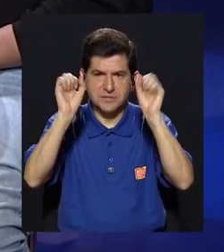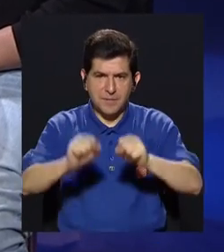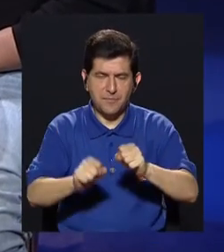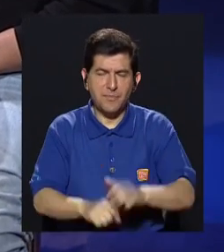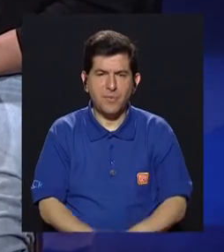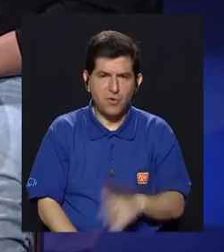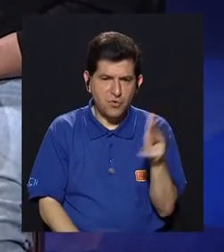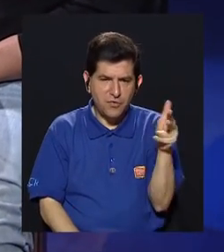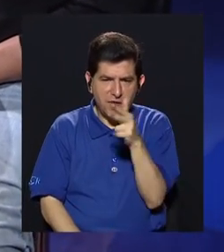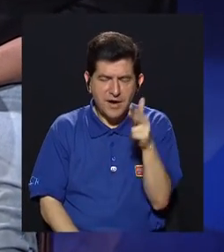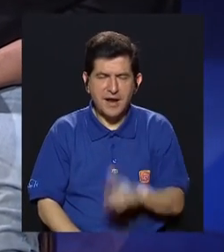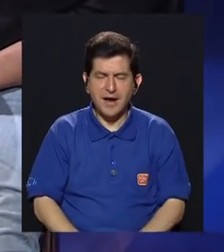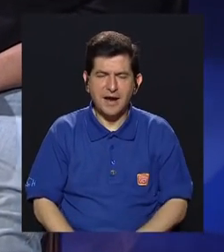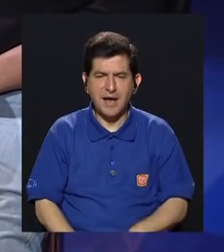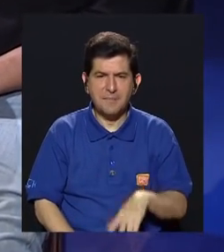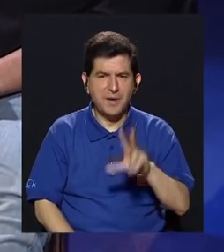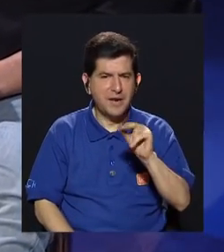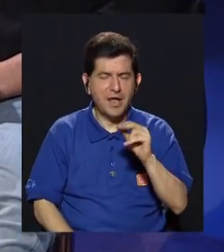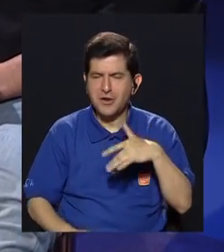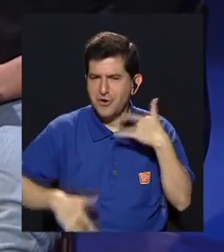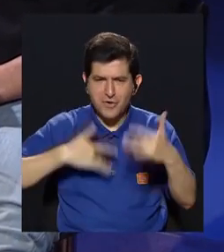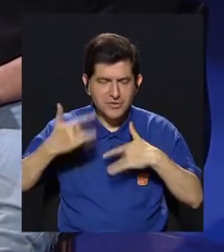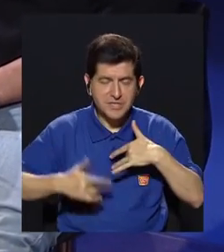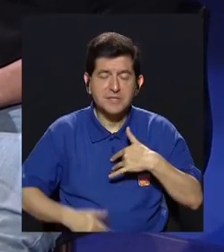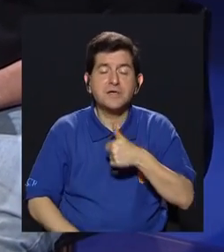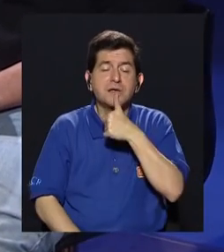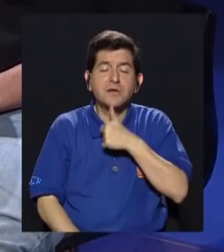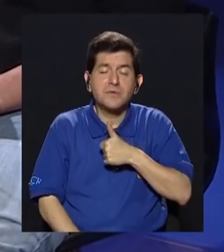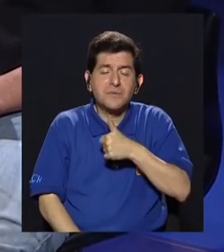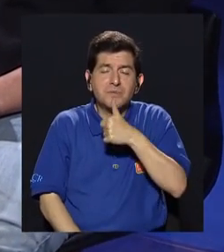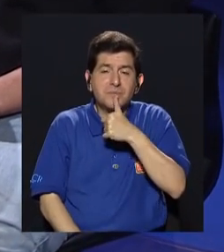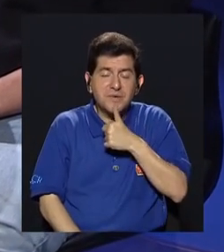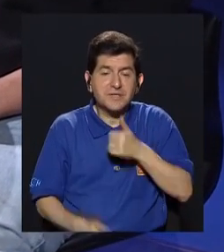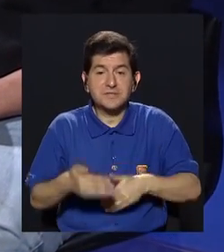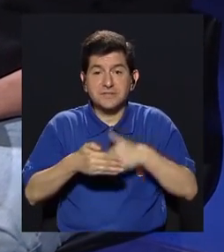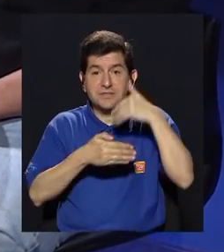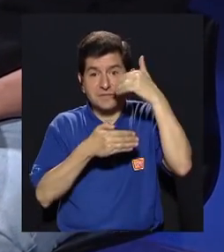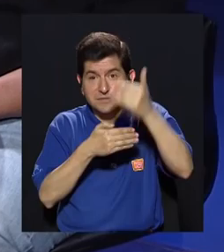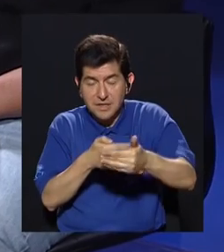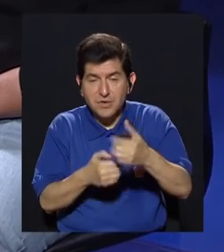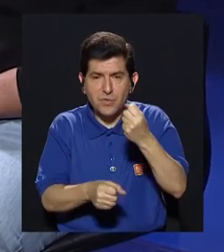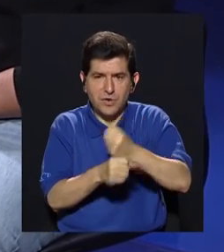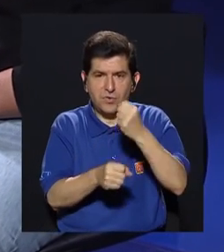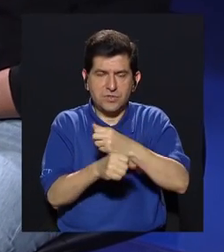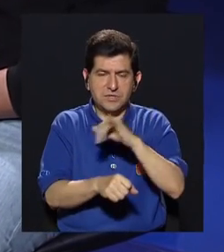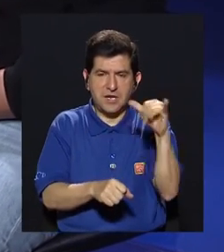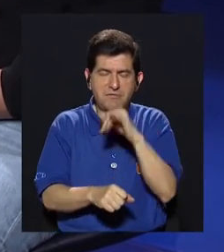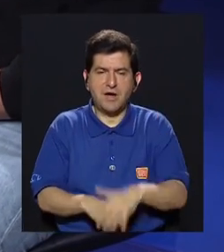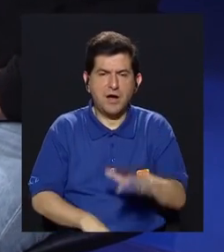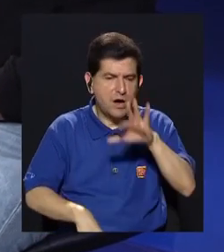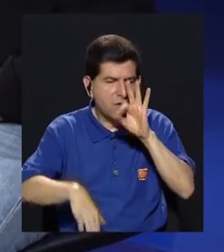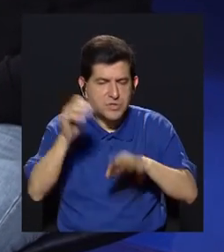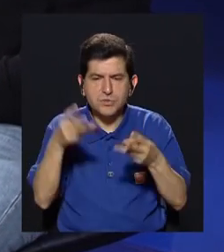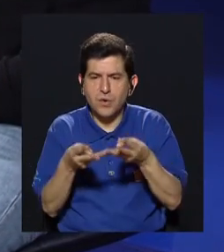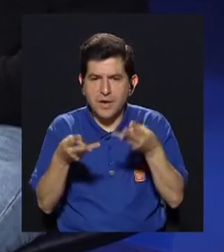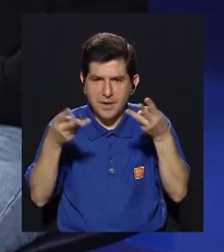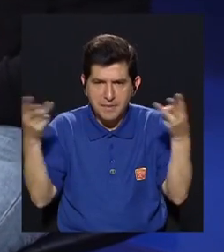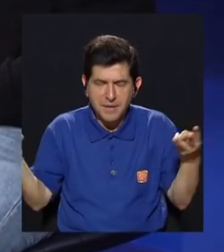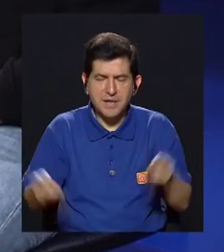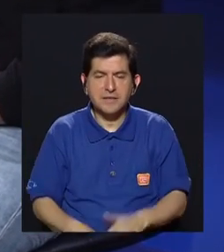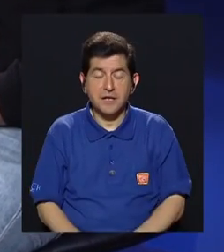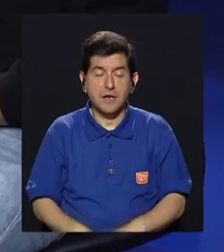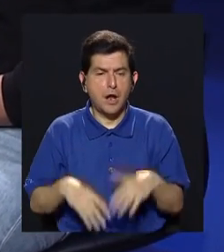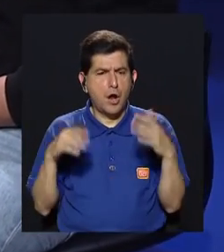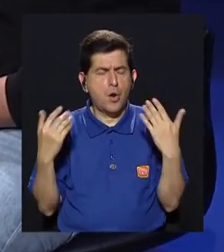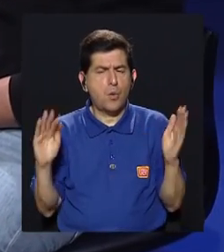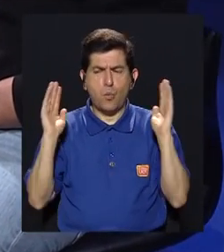la cámara se vuelva invisible y mucha paciencia y luego el trabajo también de selección de un material que es muy